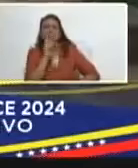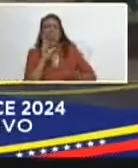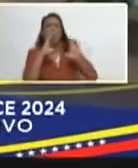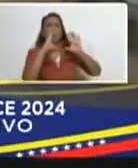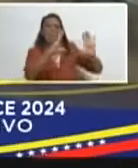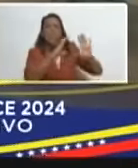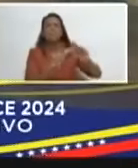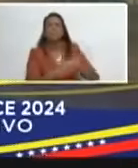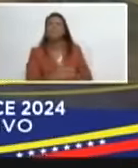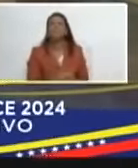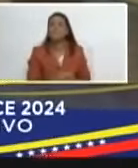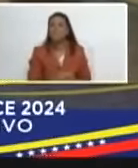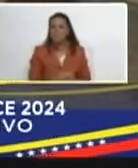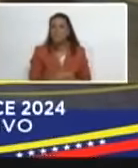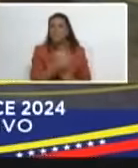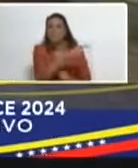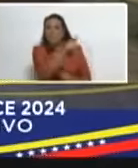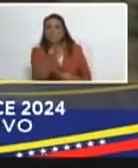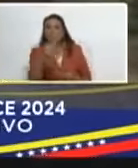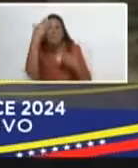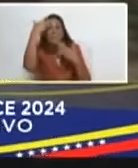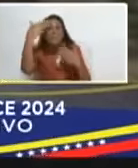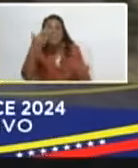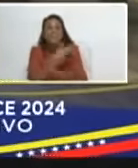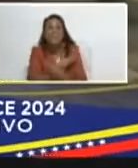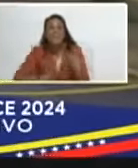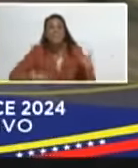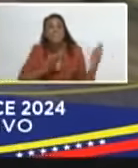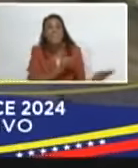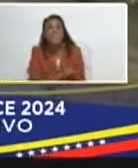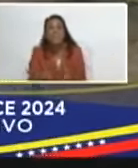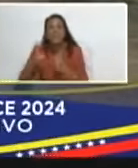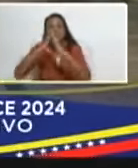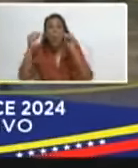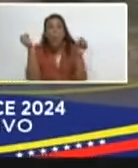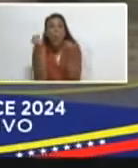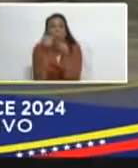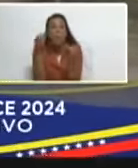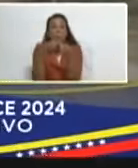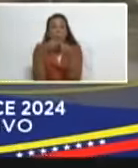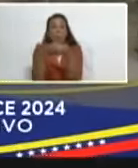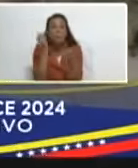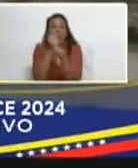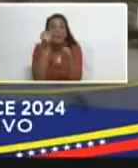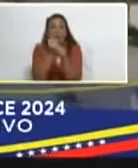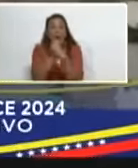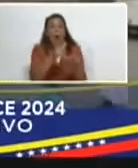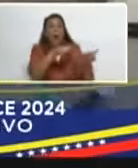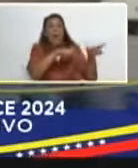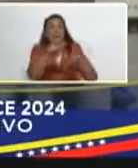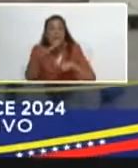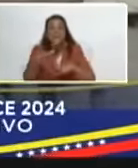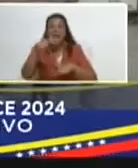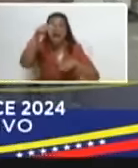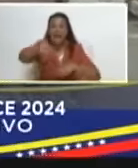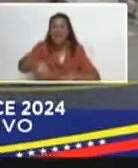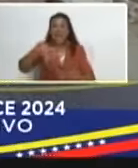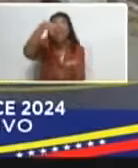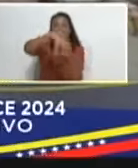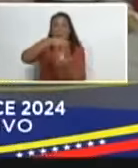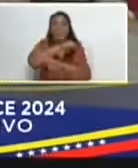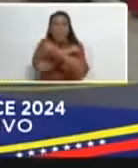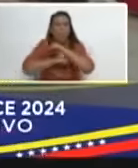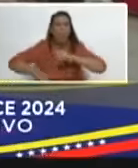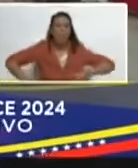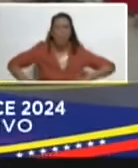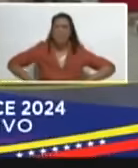Bueno, sí, aquí estamos, hermano presidente, bienvenido, todo su equipo. Acá estamos en Portuguesa, un